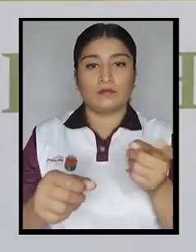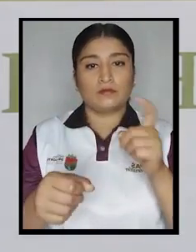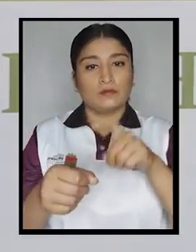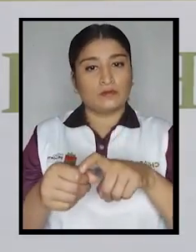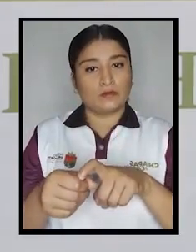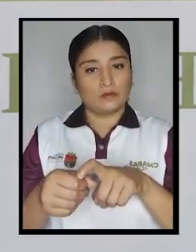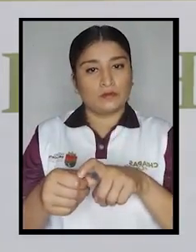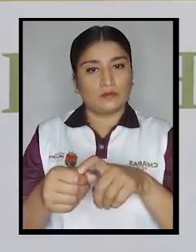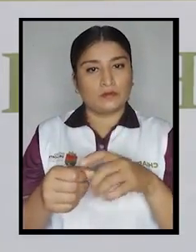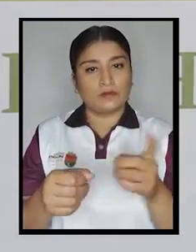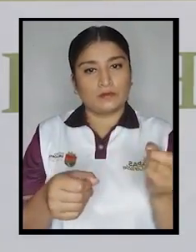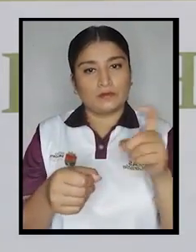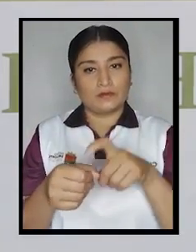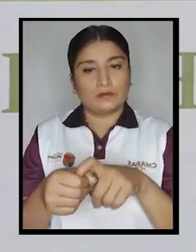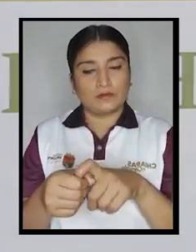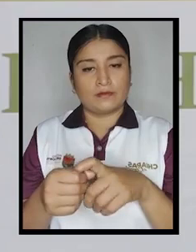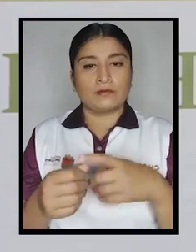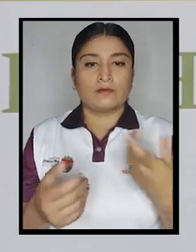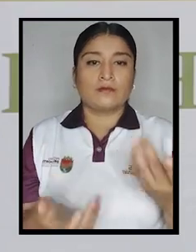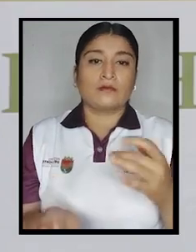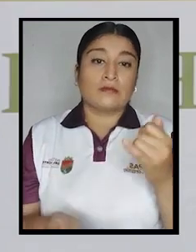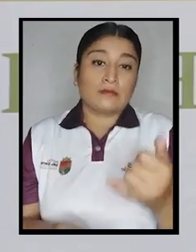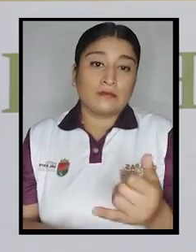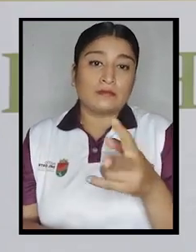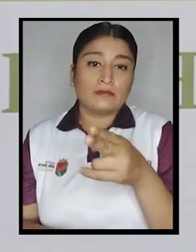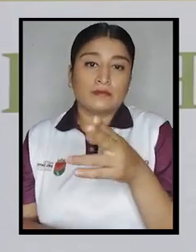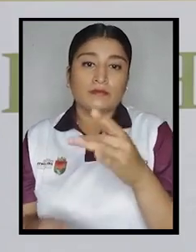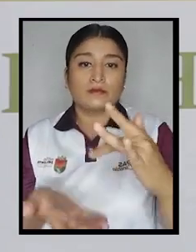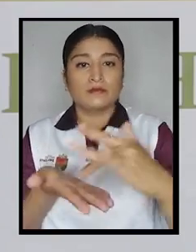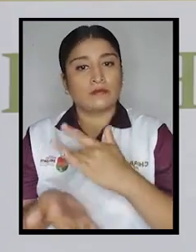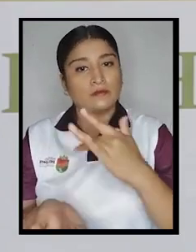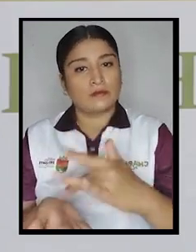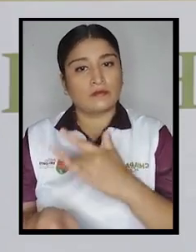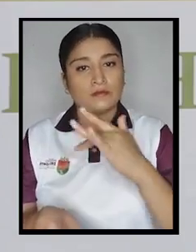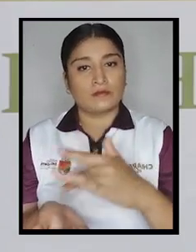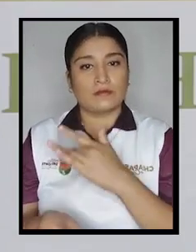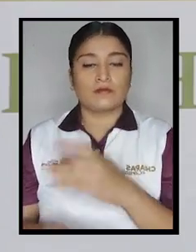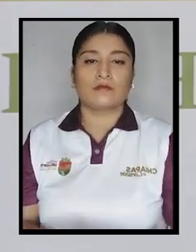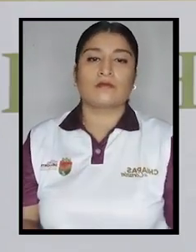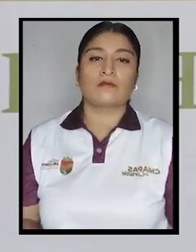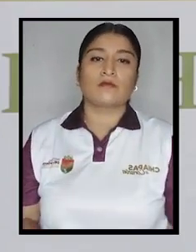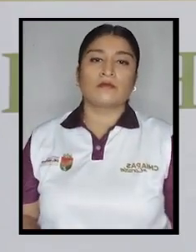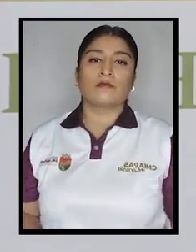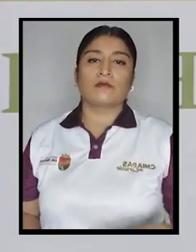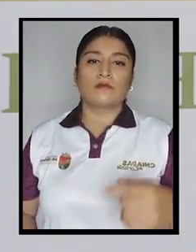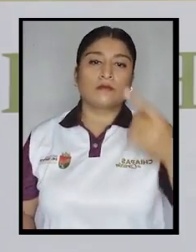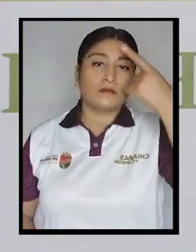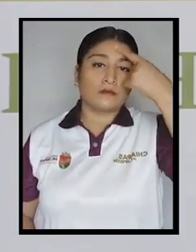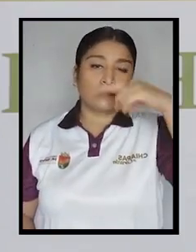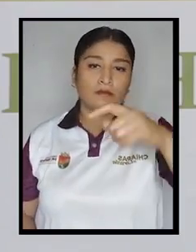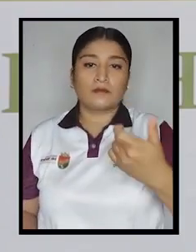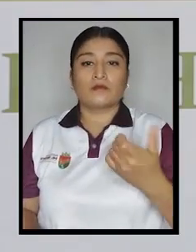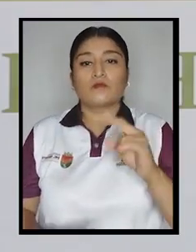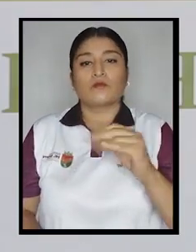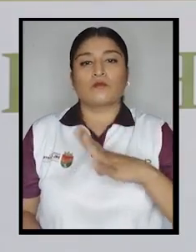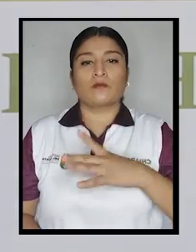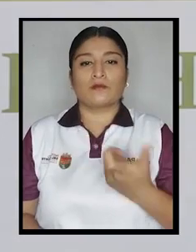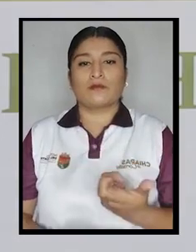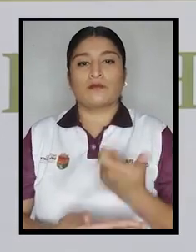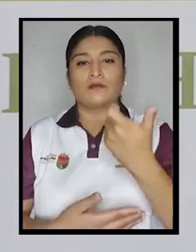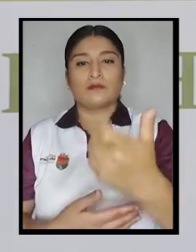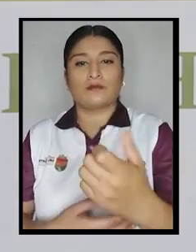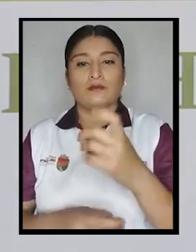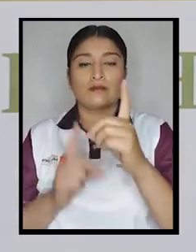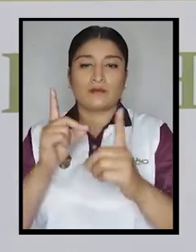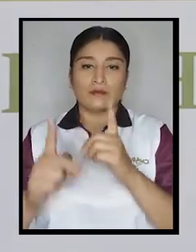impulsas el deporte dentro de la comunidad juvenil y también apoyas a quienes quizás no tienen los